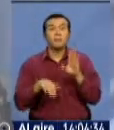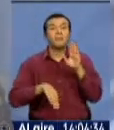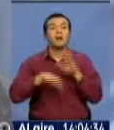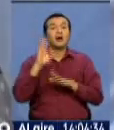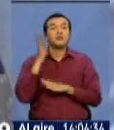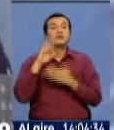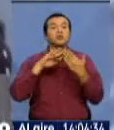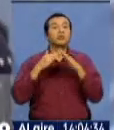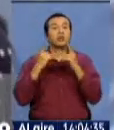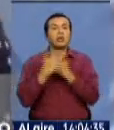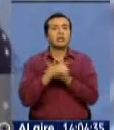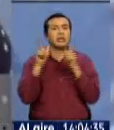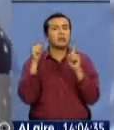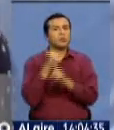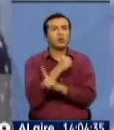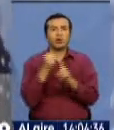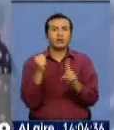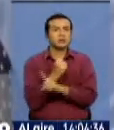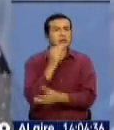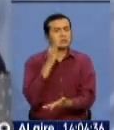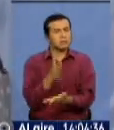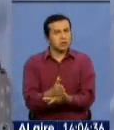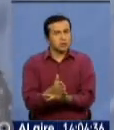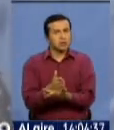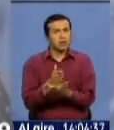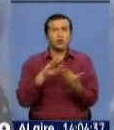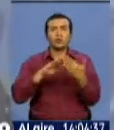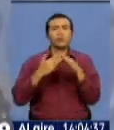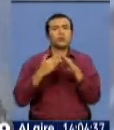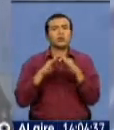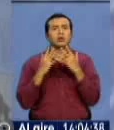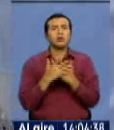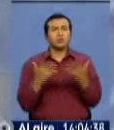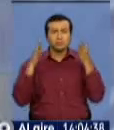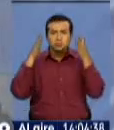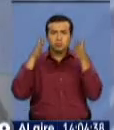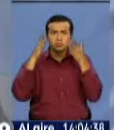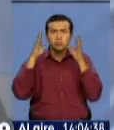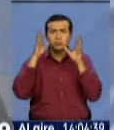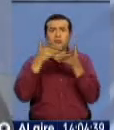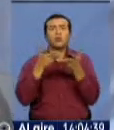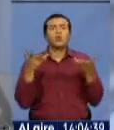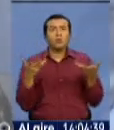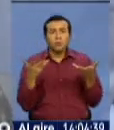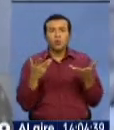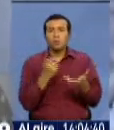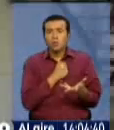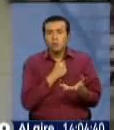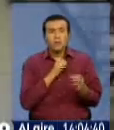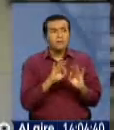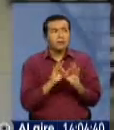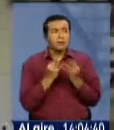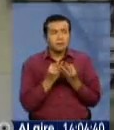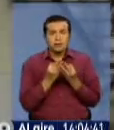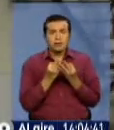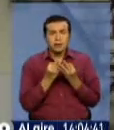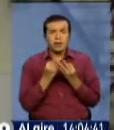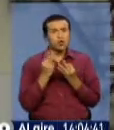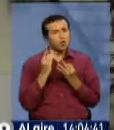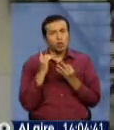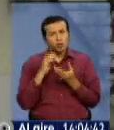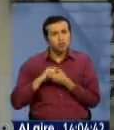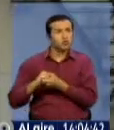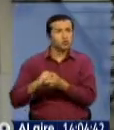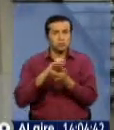una comunidad libre de violencia, por ejemplo, hacer una comunidad que se preocupe por el otro, más allá de nuestras propias familias. En San Vicente, el